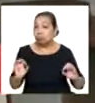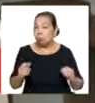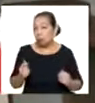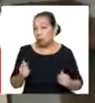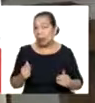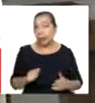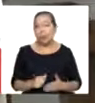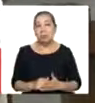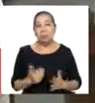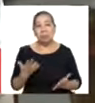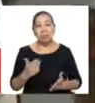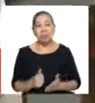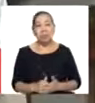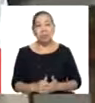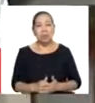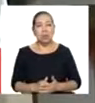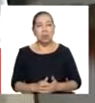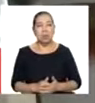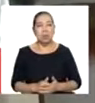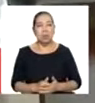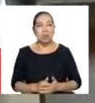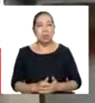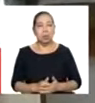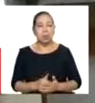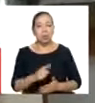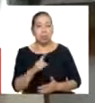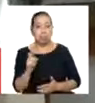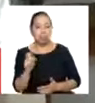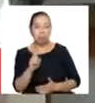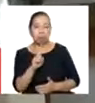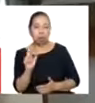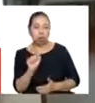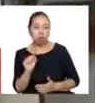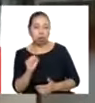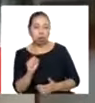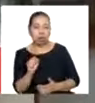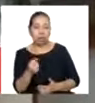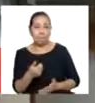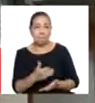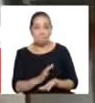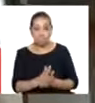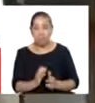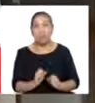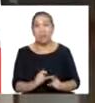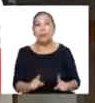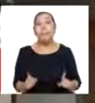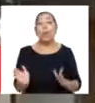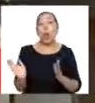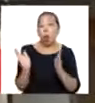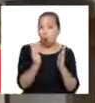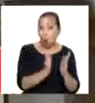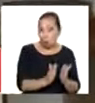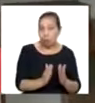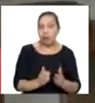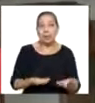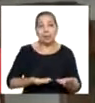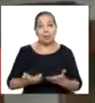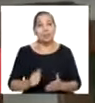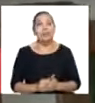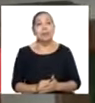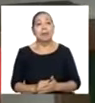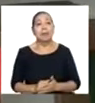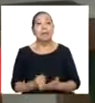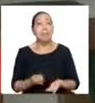un costo, que son aproximadamente entre 100 y 200 soles. También hay cursos gratuitos, ¿correcto? Sí, tenemos otra serie de servicios que